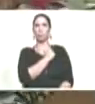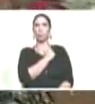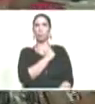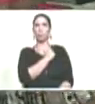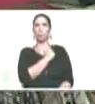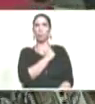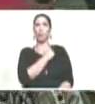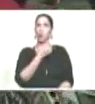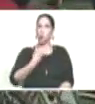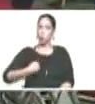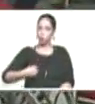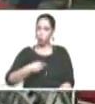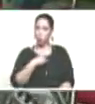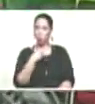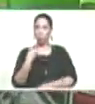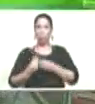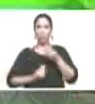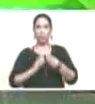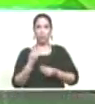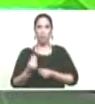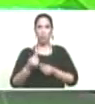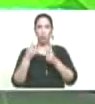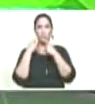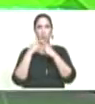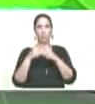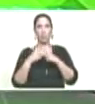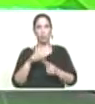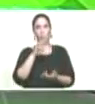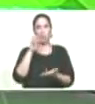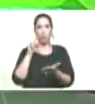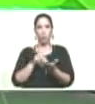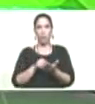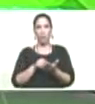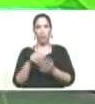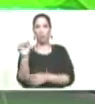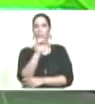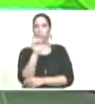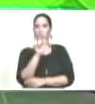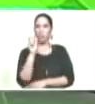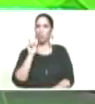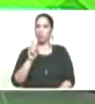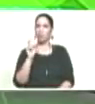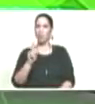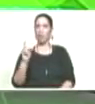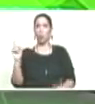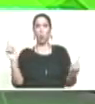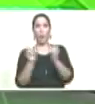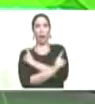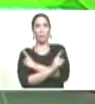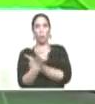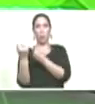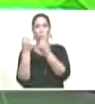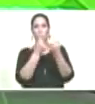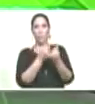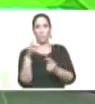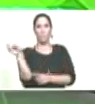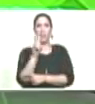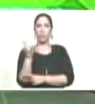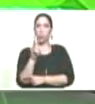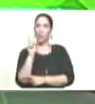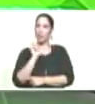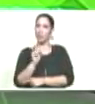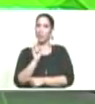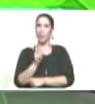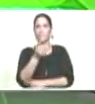Estamos haciendo un censo nacional del transporte necesario para los cambios económicos que Venezuela amerita,